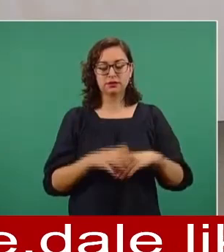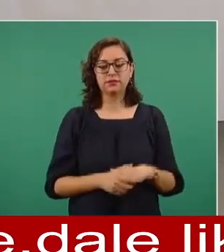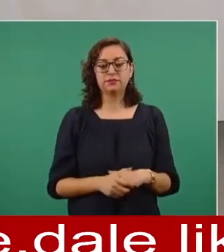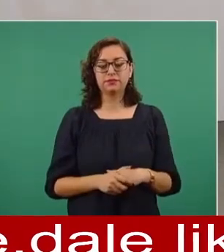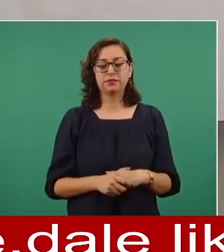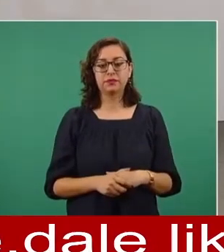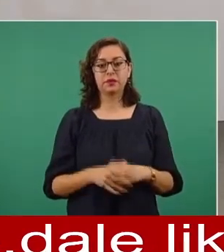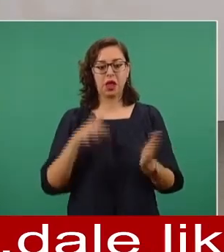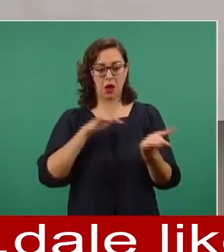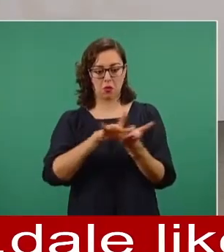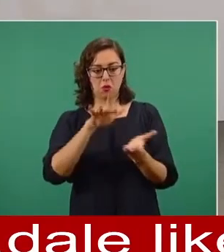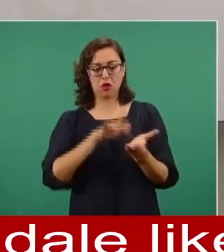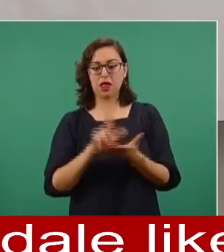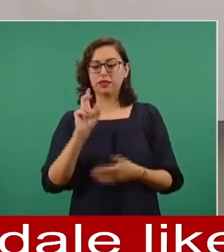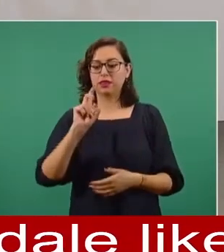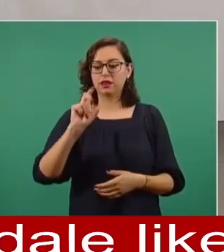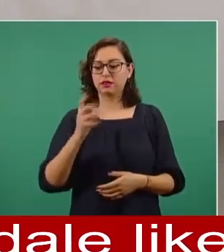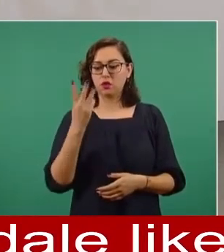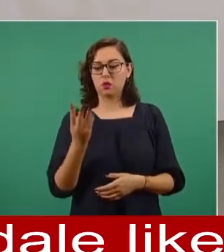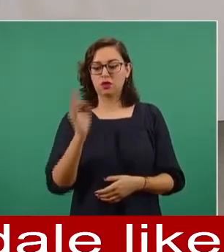34 de aprobación.